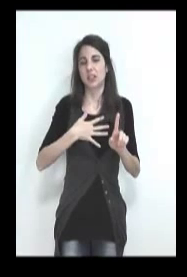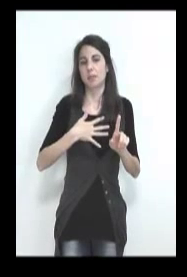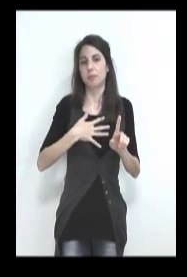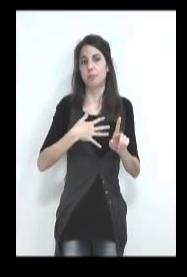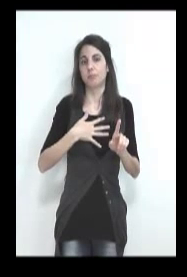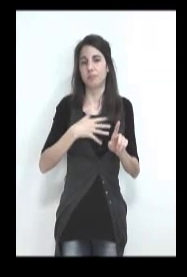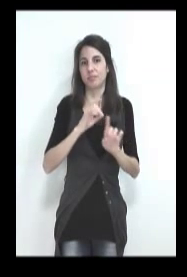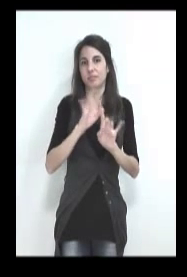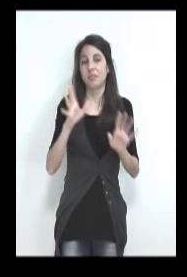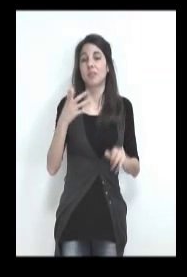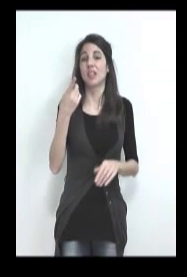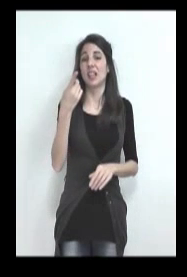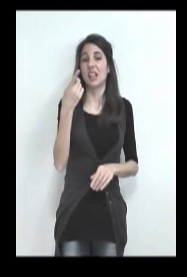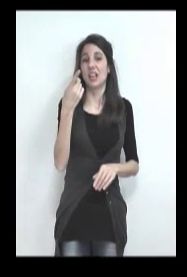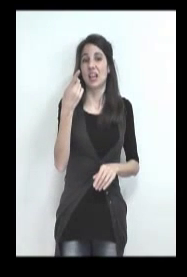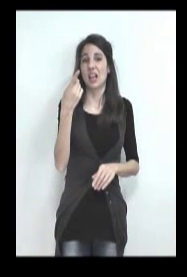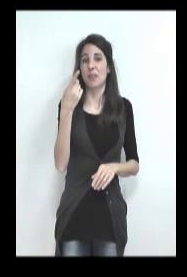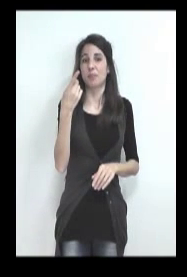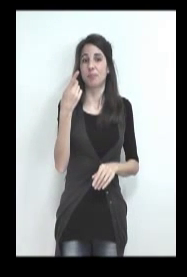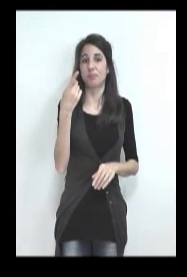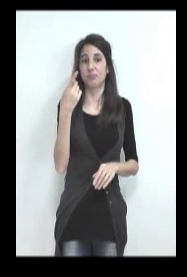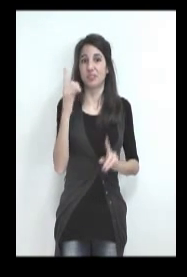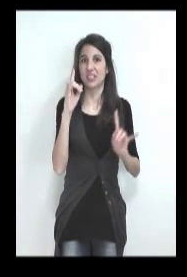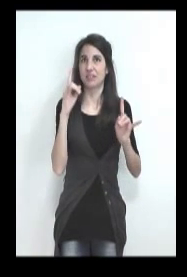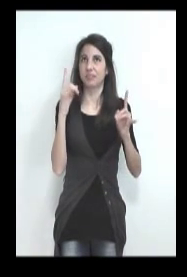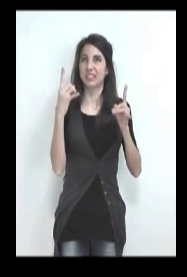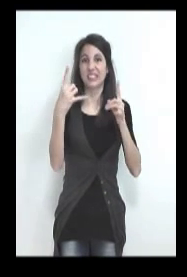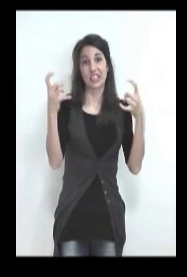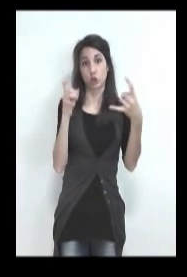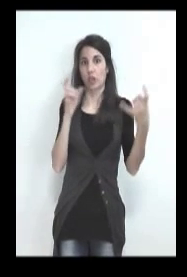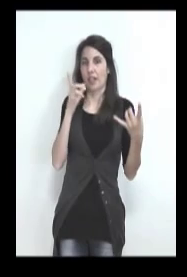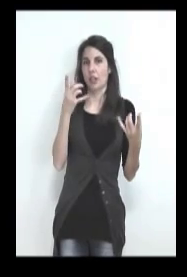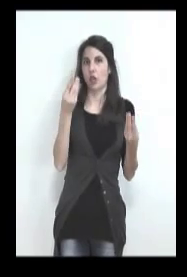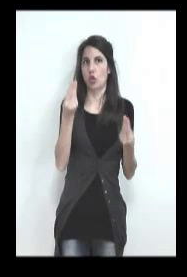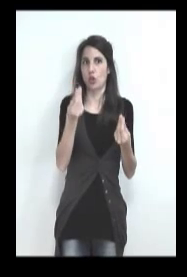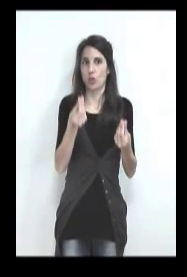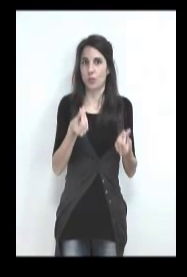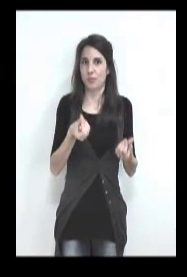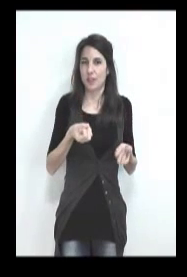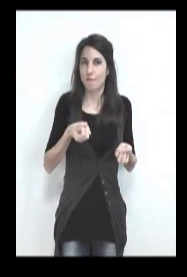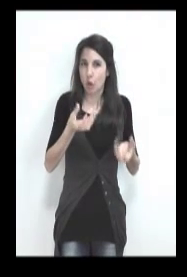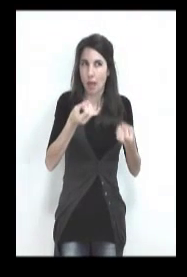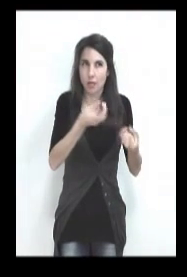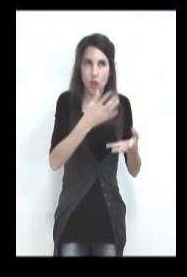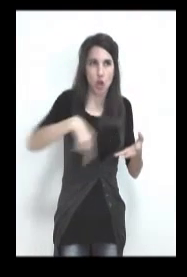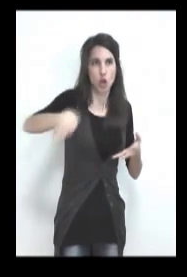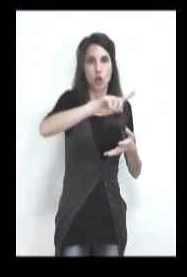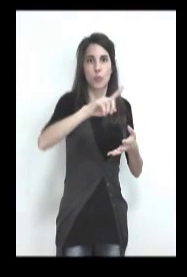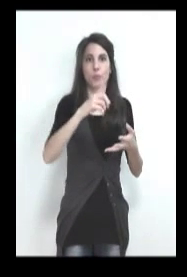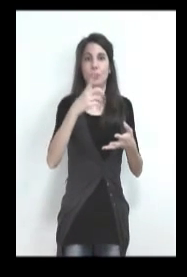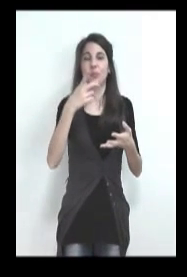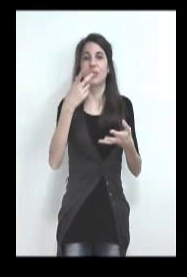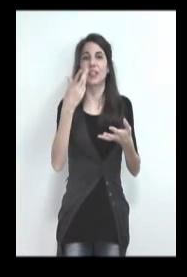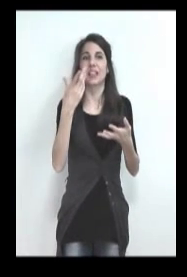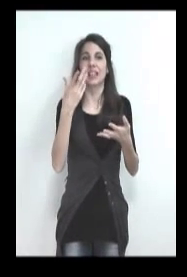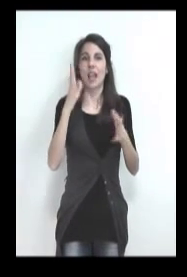la sensorización que se está implantando va a traer nuevos servicios y nuevas